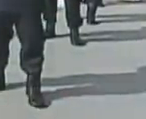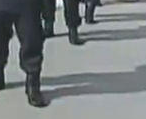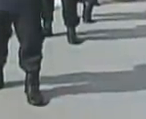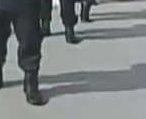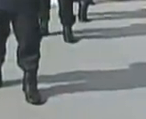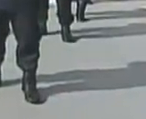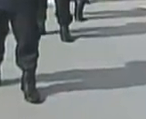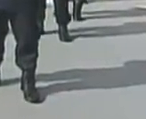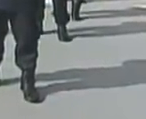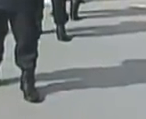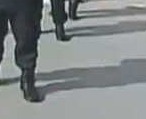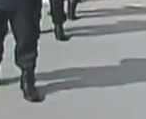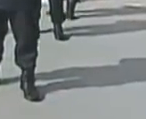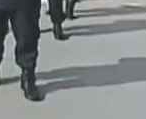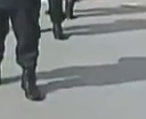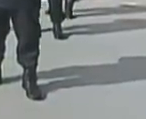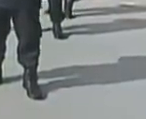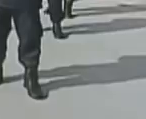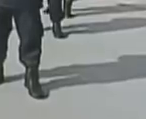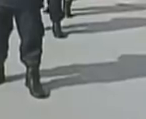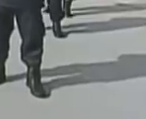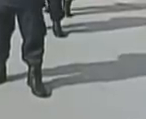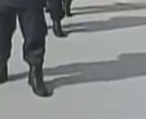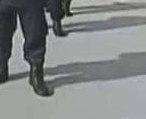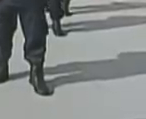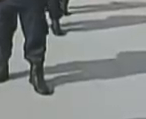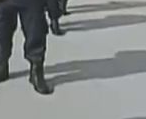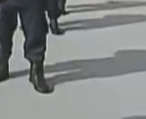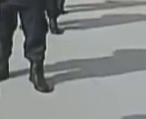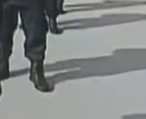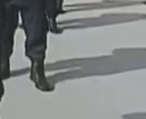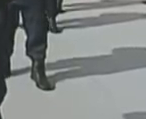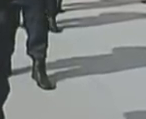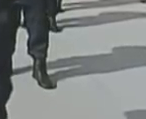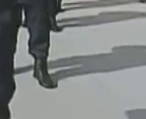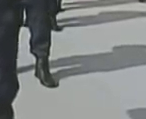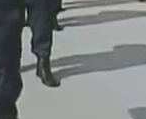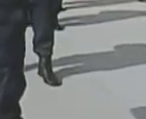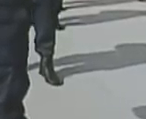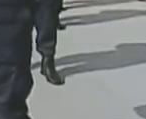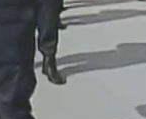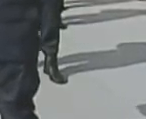Armada Nacional Bolivariana y de las Fuerzas Policiales, Nicolás Maduro Moros.